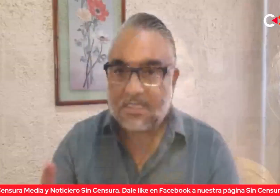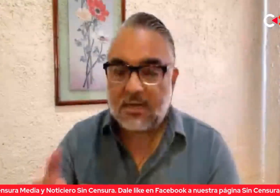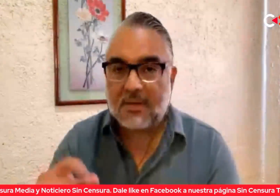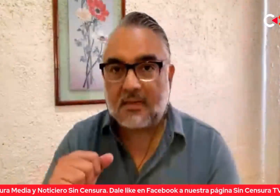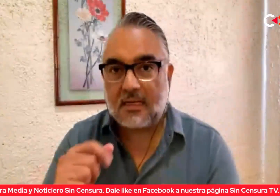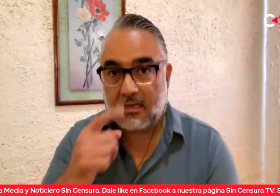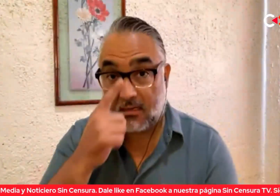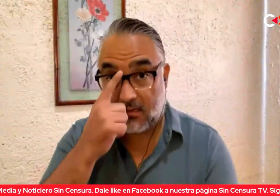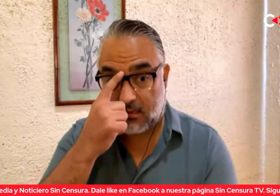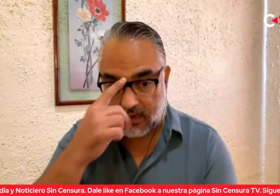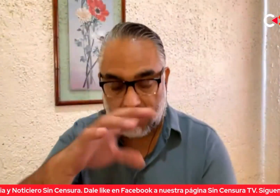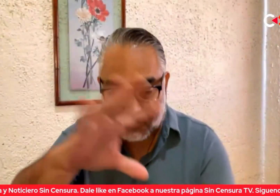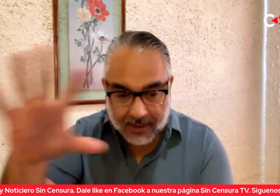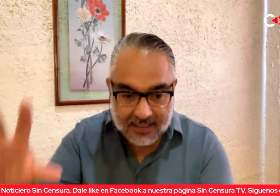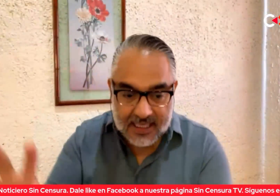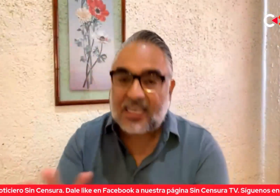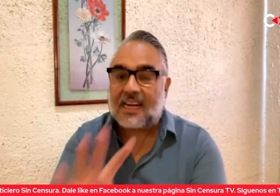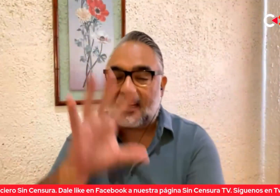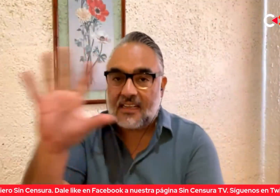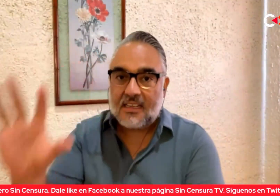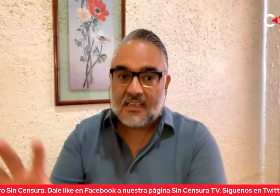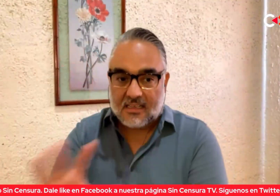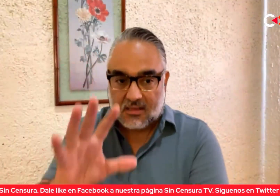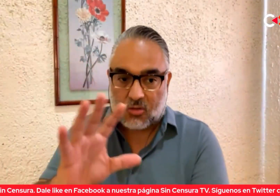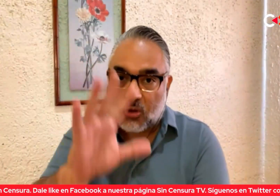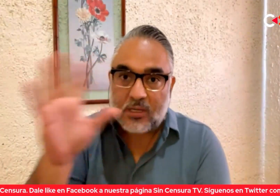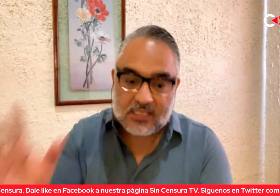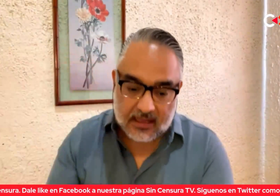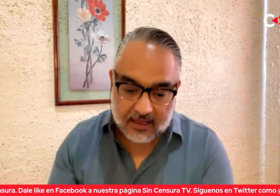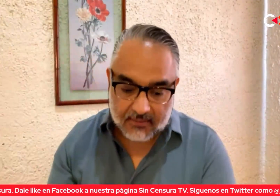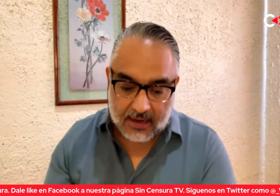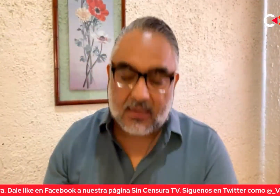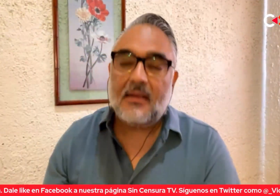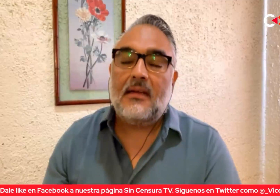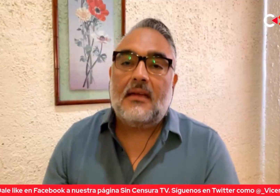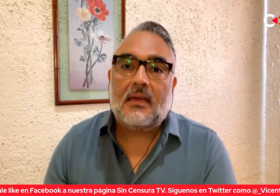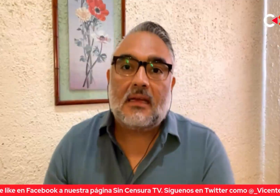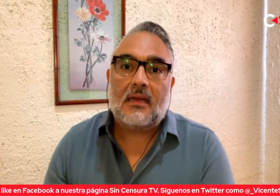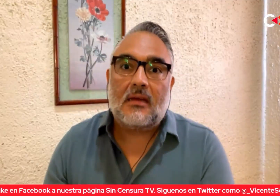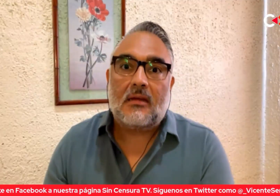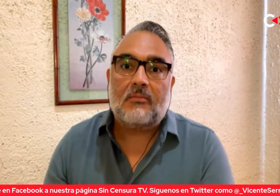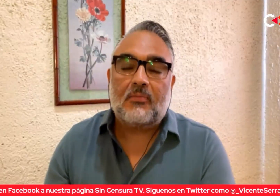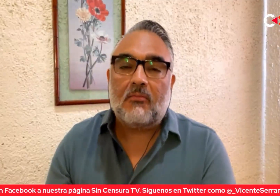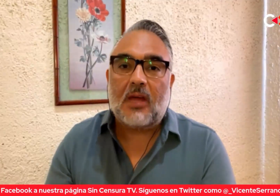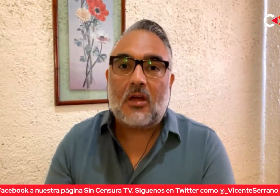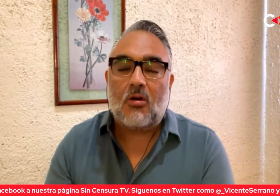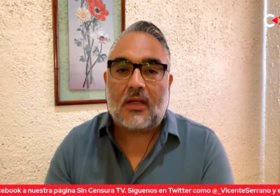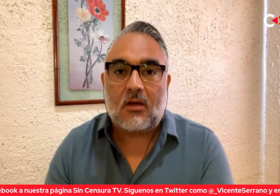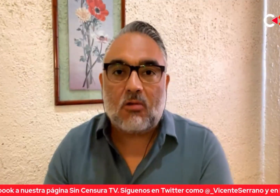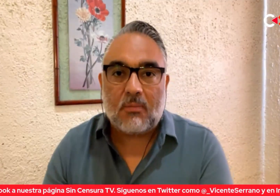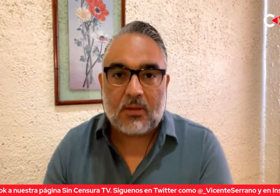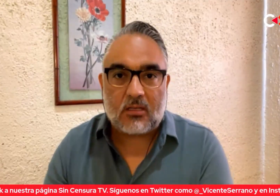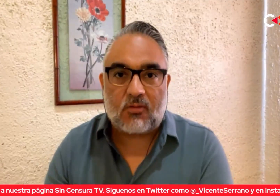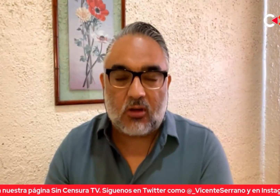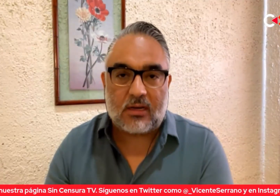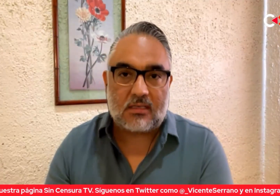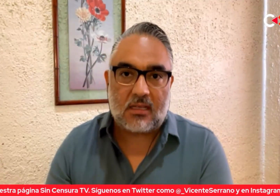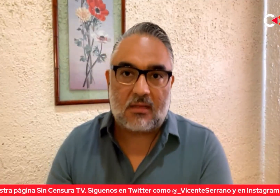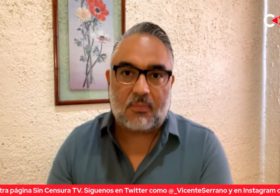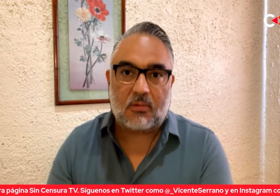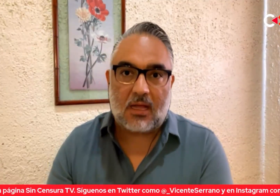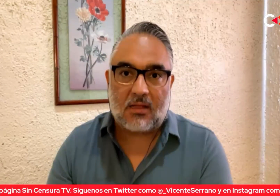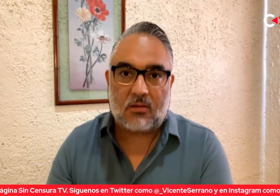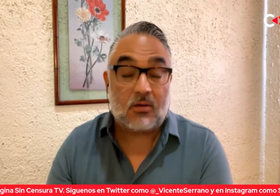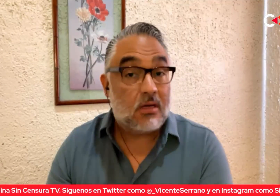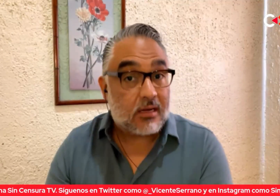Y precisamente, nada más para cerrar todo este tema, veo que Eurípides Flores,